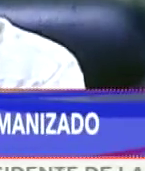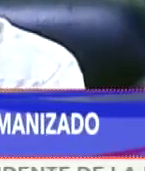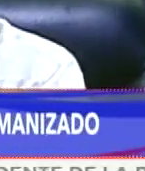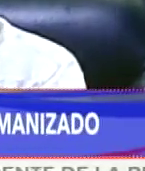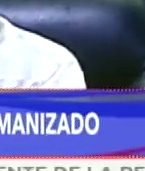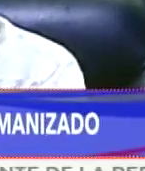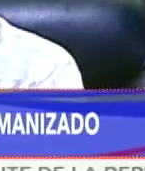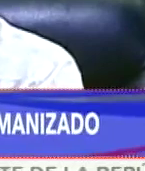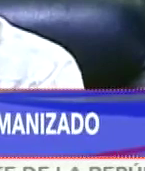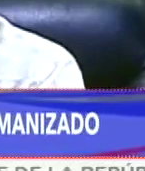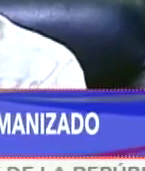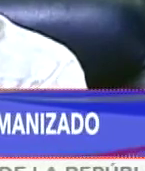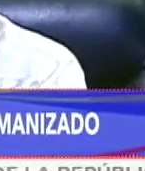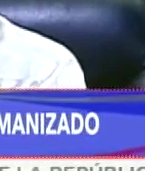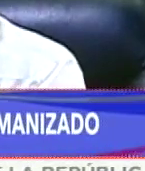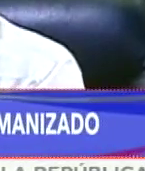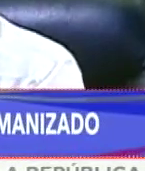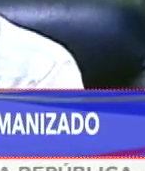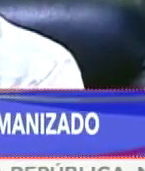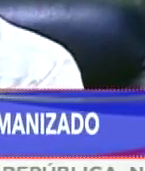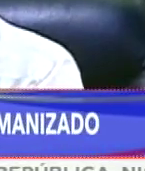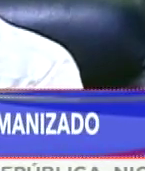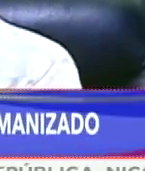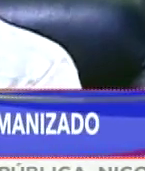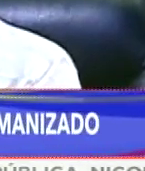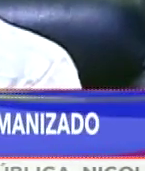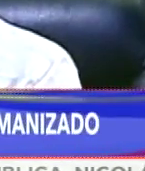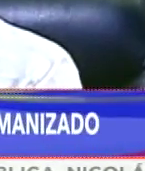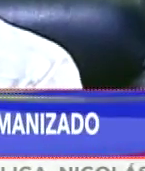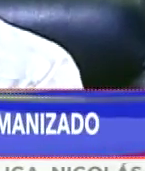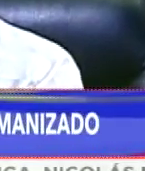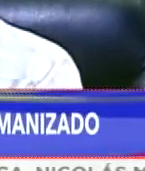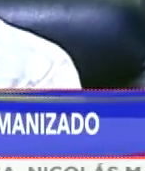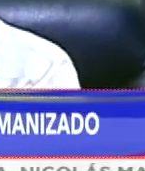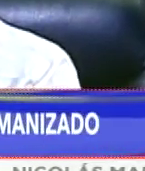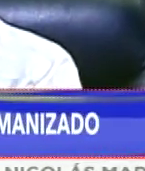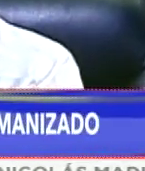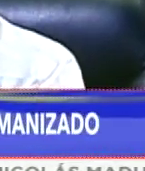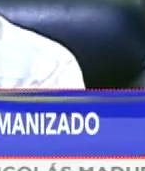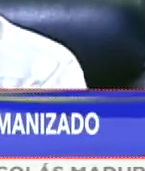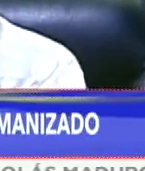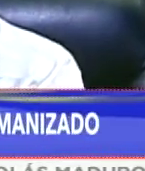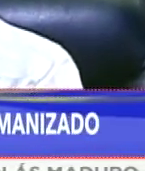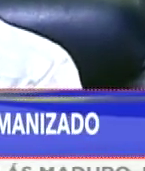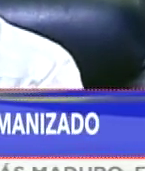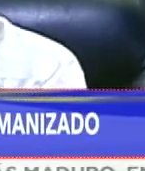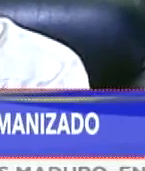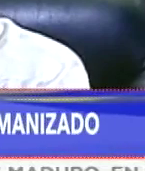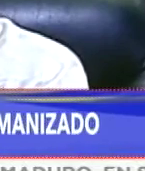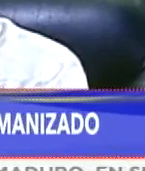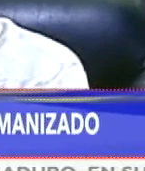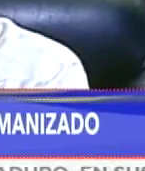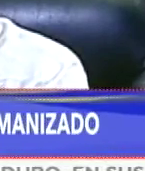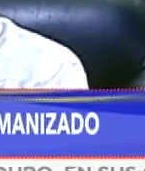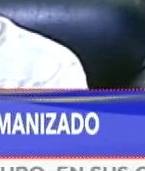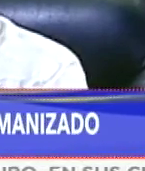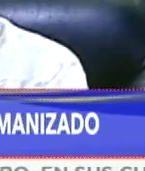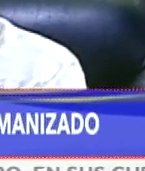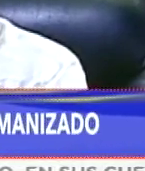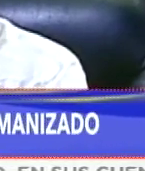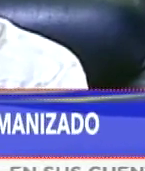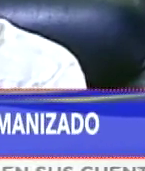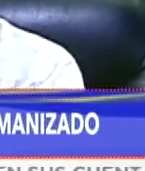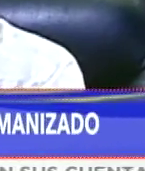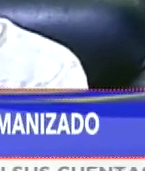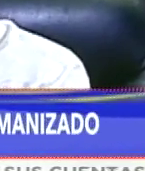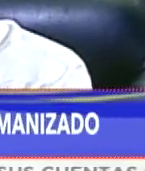la vacuna que le corresponde. Esto tiene que ser una vacunación de rutina, que todos hagamos conciencia que tenemos que mantener a nuestros niños y a nuestras niñas vacunados